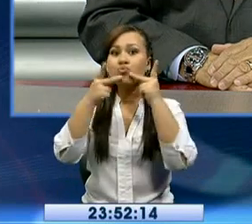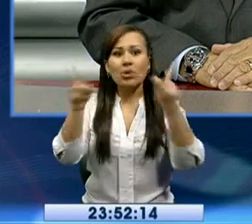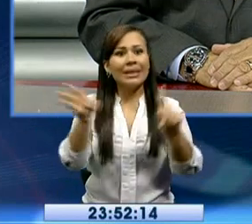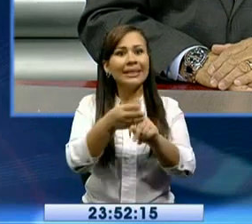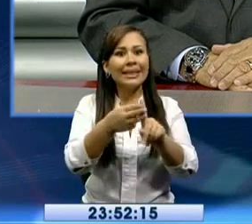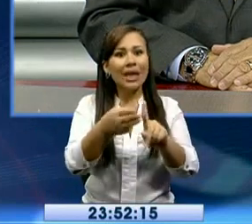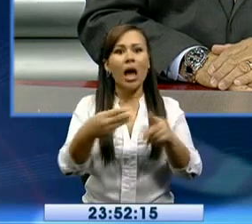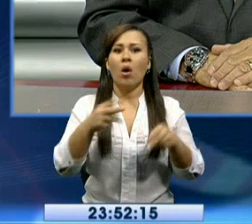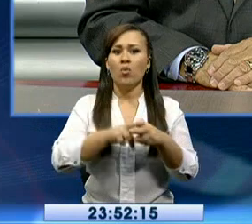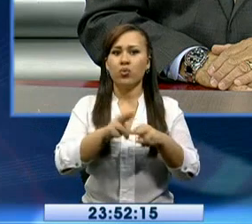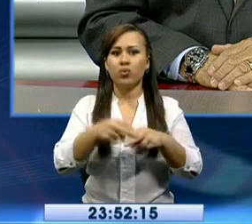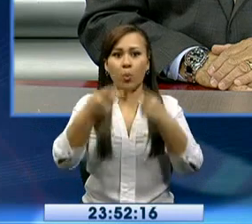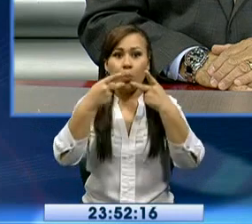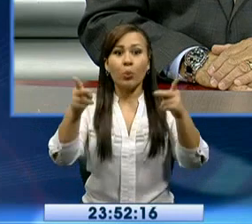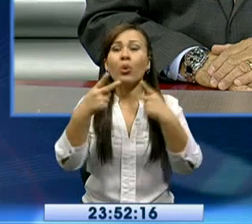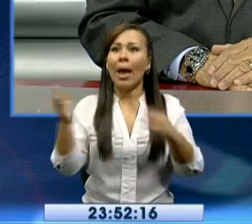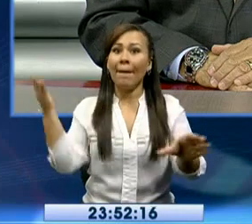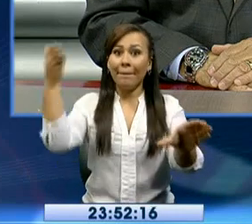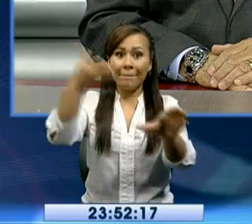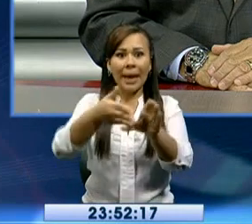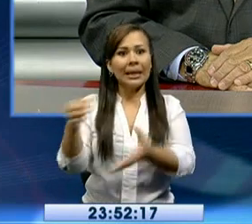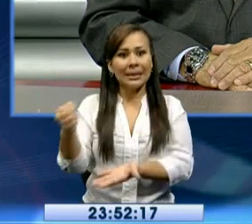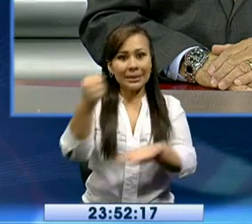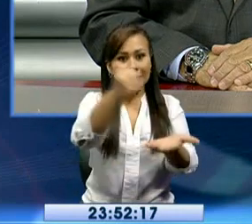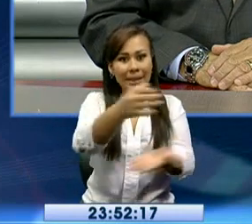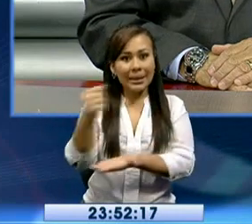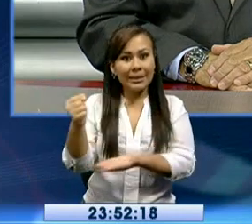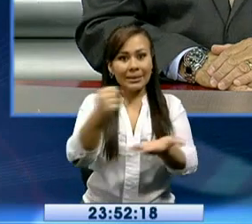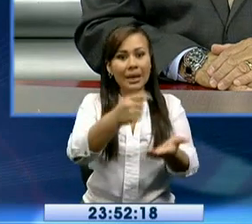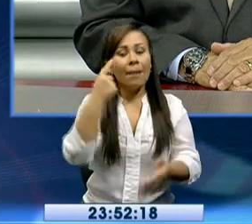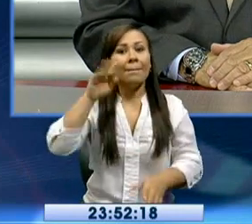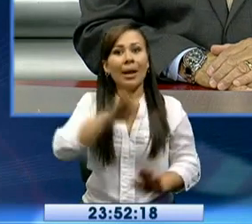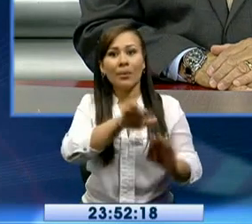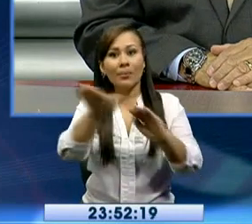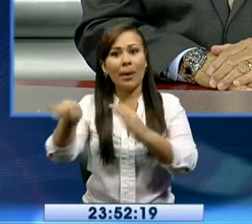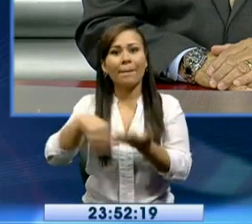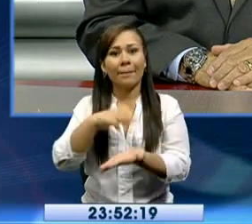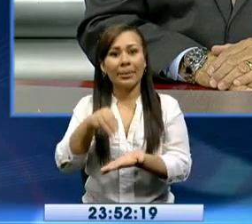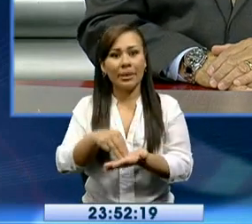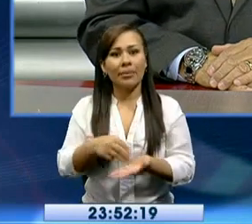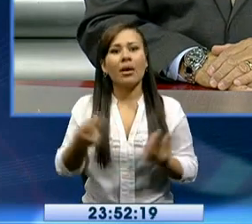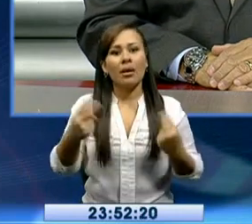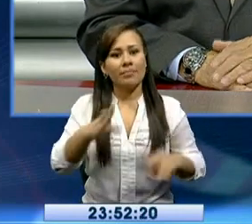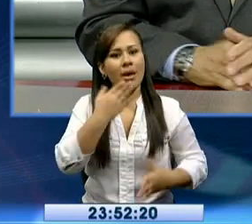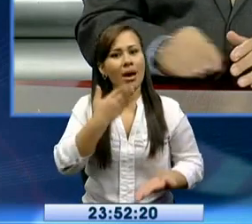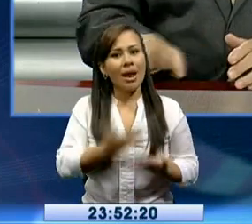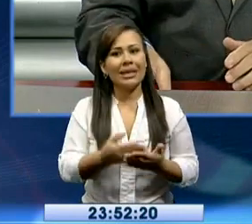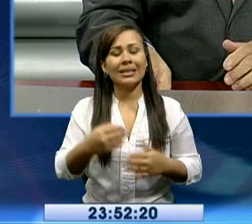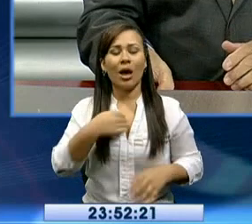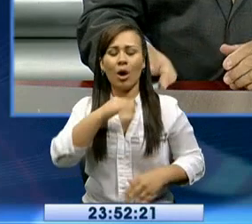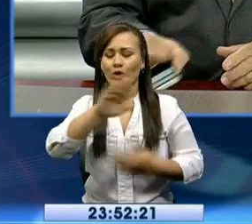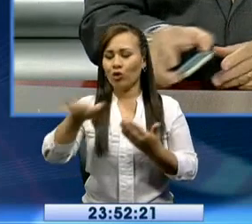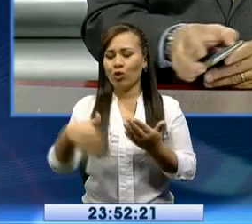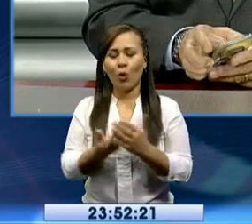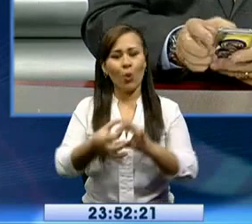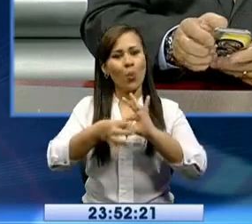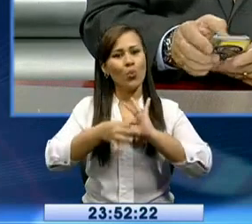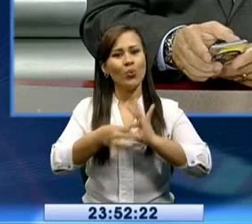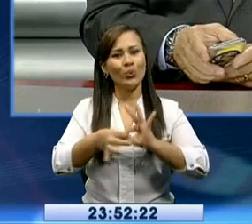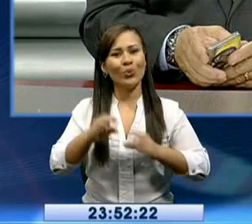nosotros, y aquí continuamos, seguimos trabajando. Gracias una vez más, estamos unidos a Ecuador más que